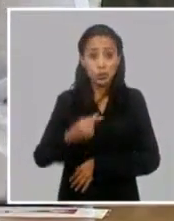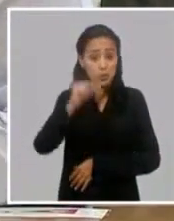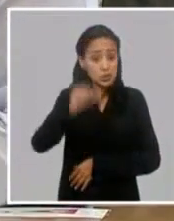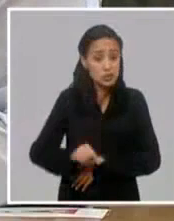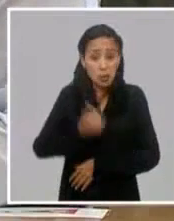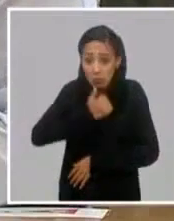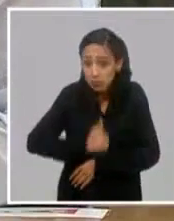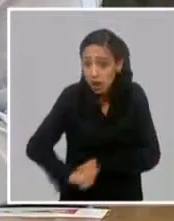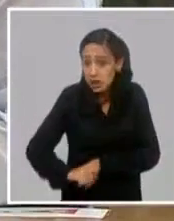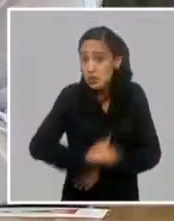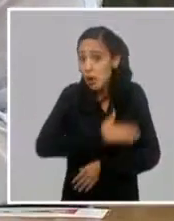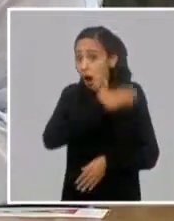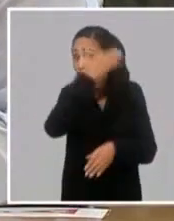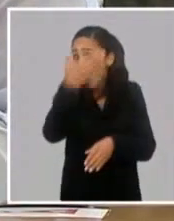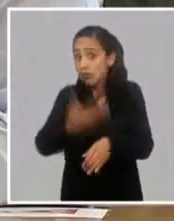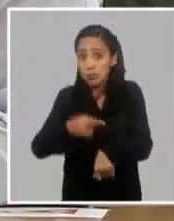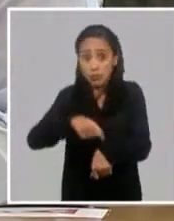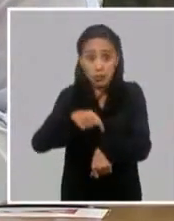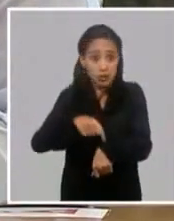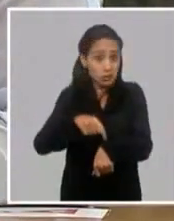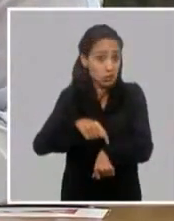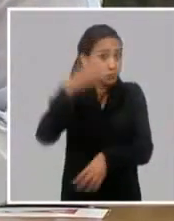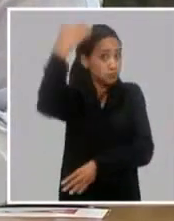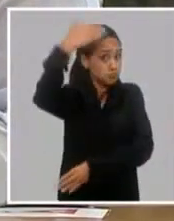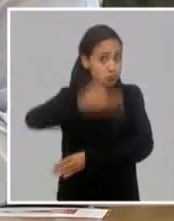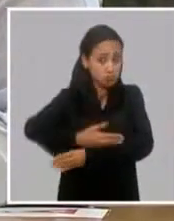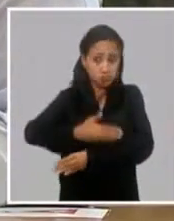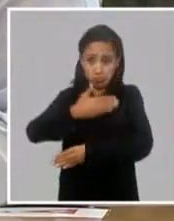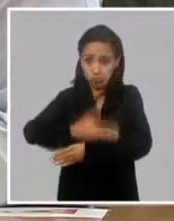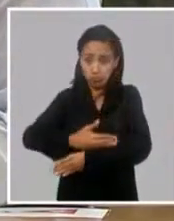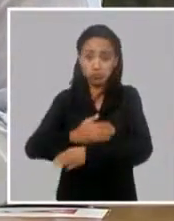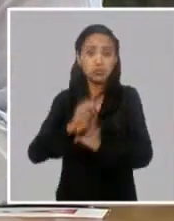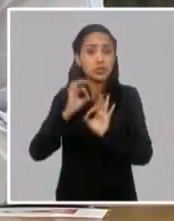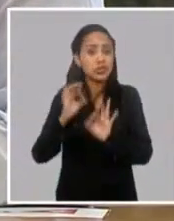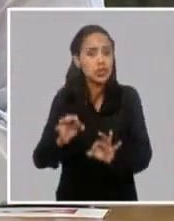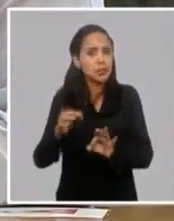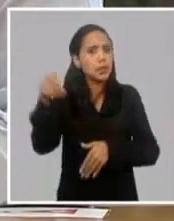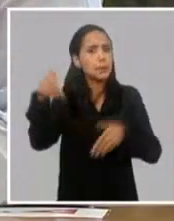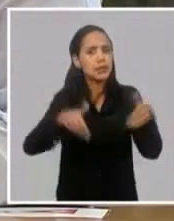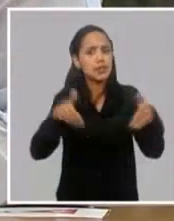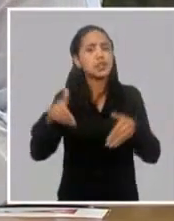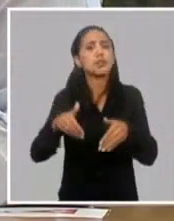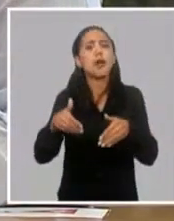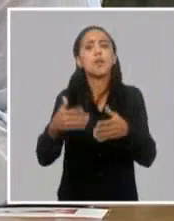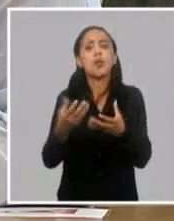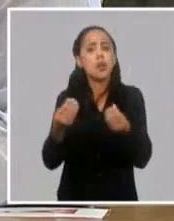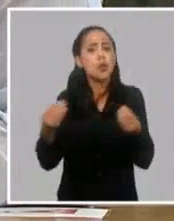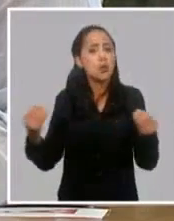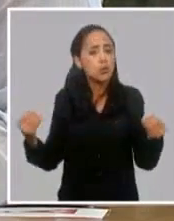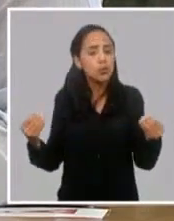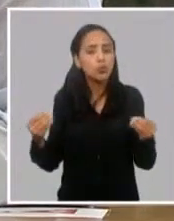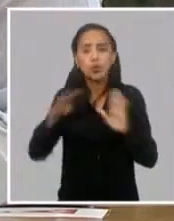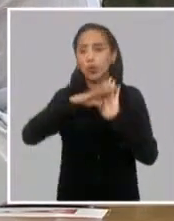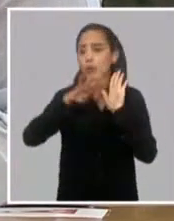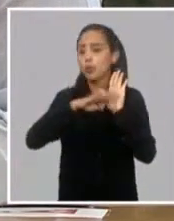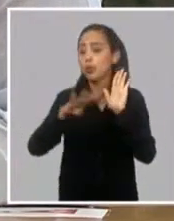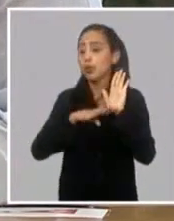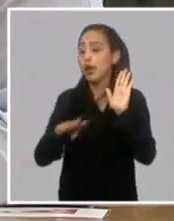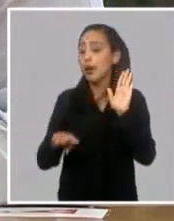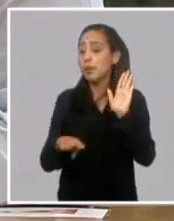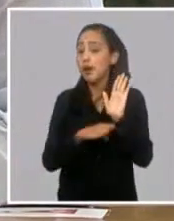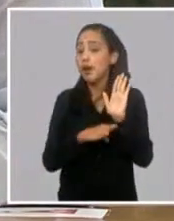vivido bloqueada y somos de las generaciones que constantemente hemos estado participando en todo un grupo de programas para